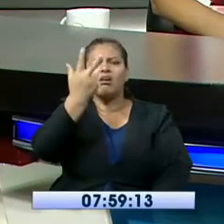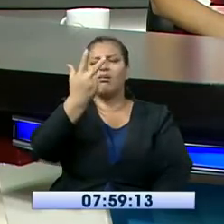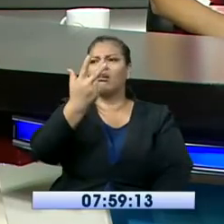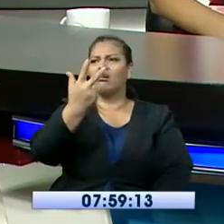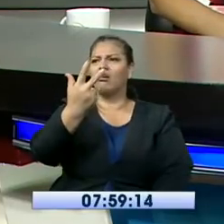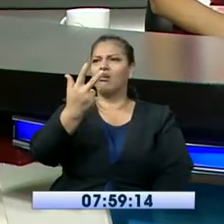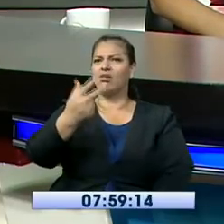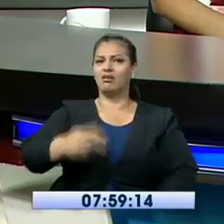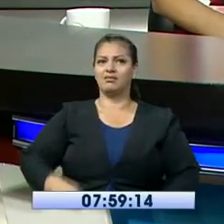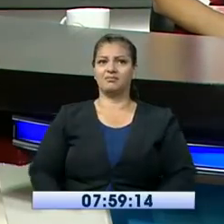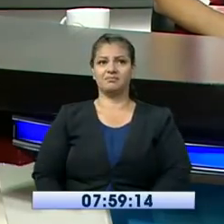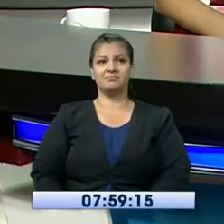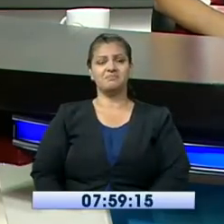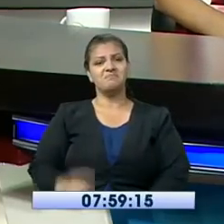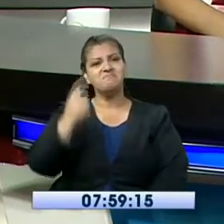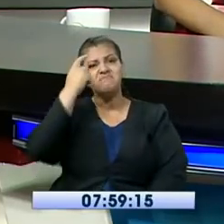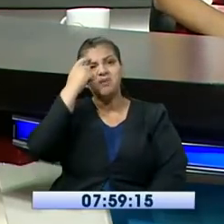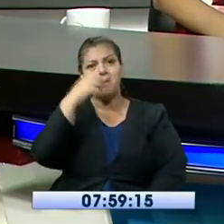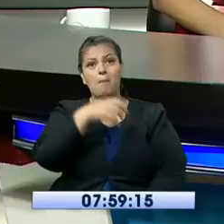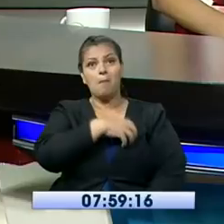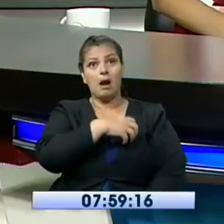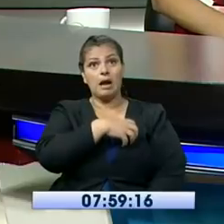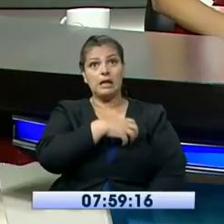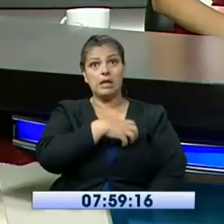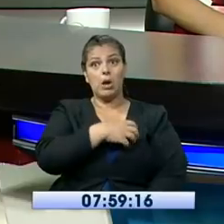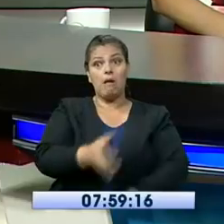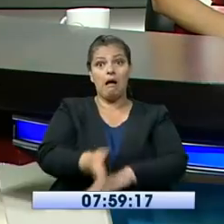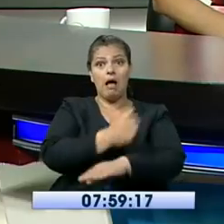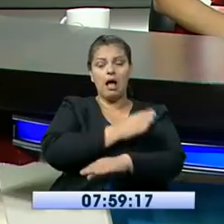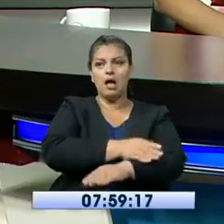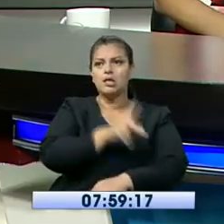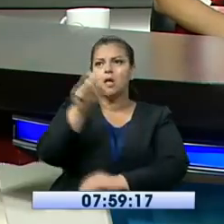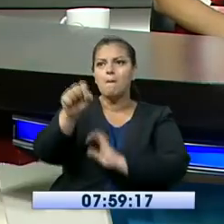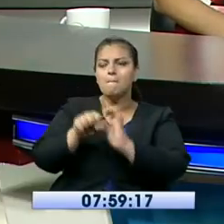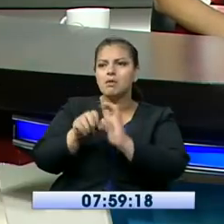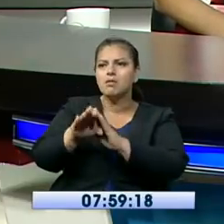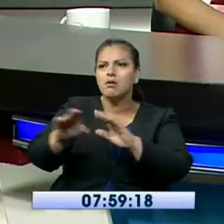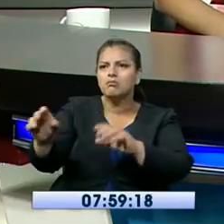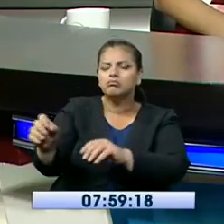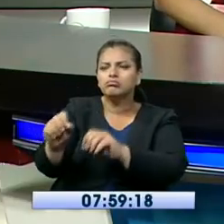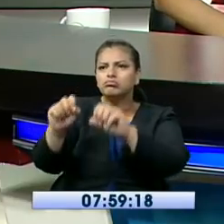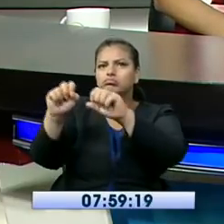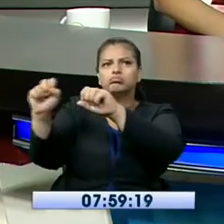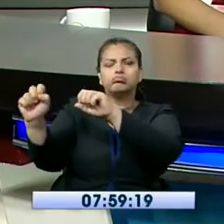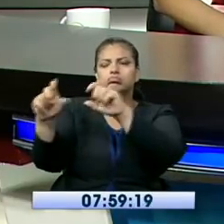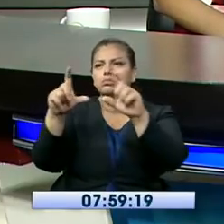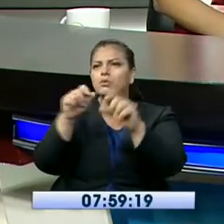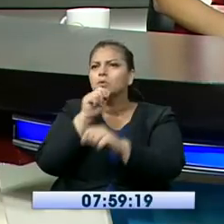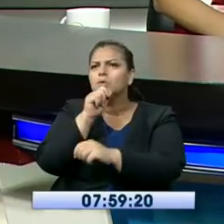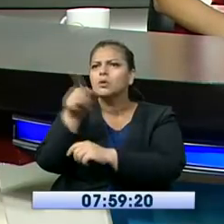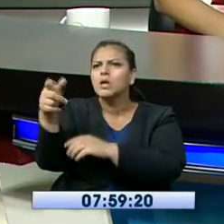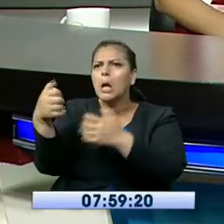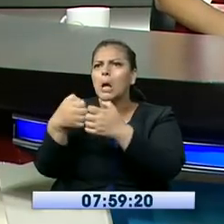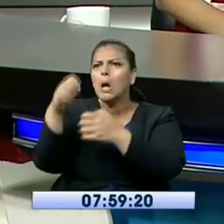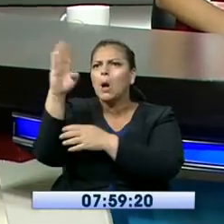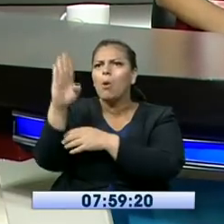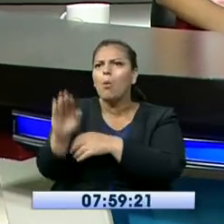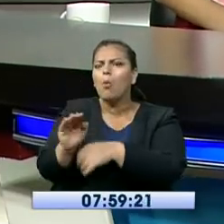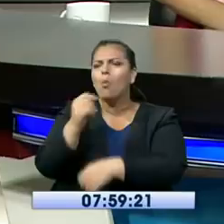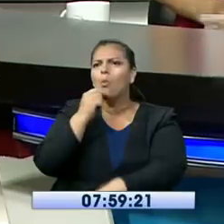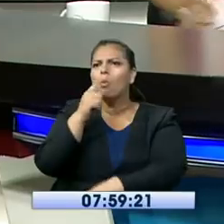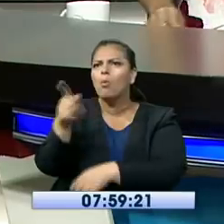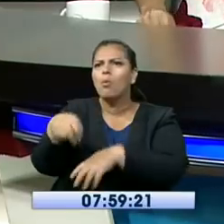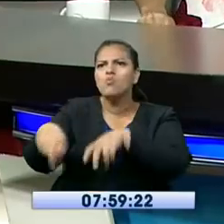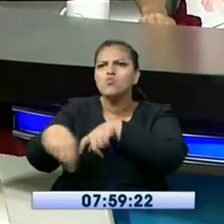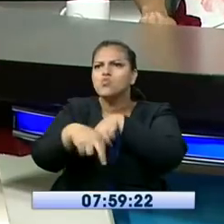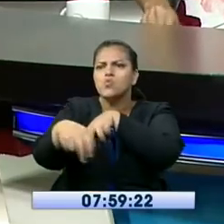sabiendo que ese es un pateador pero de los de logramos de la película como se dice yo me acuerdo cuando jugaba el chanfle muñoz que